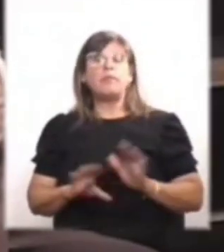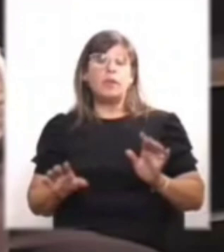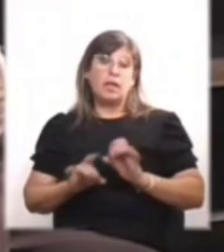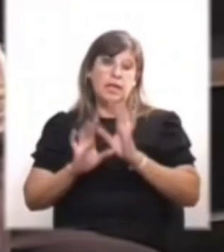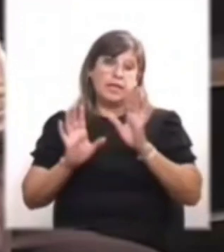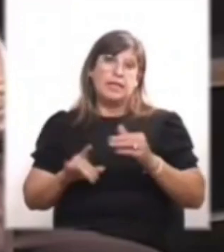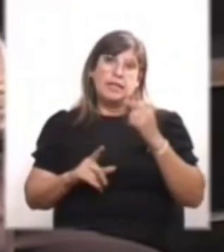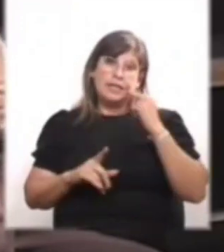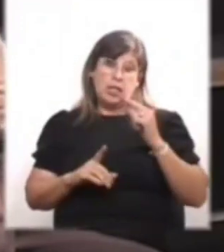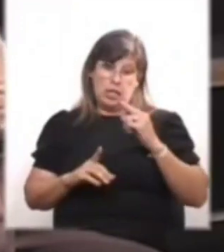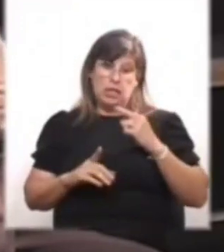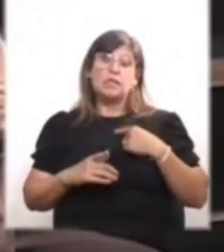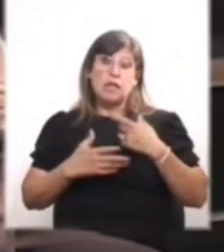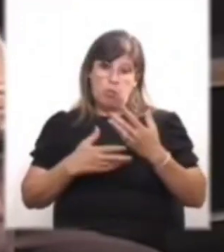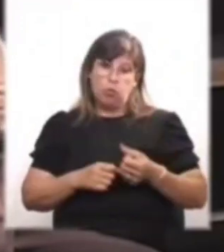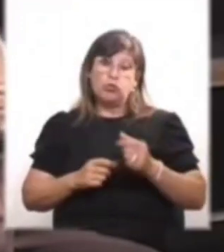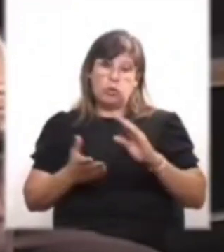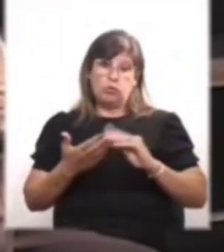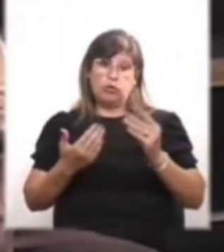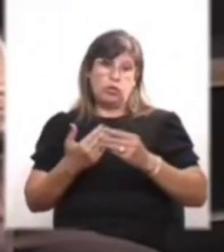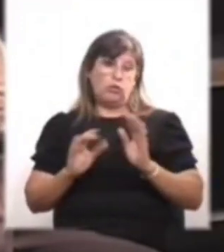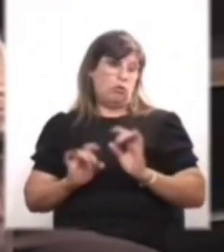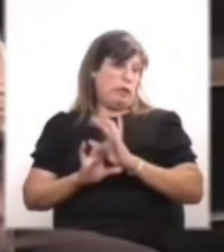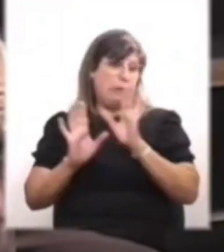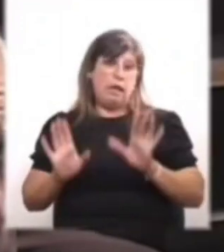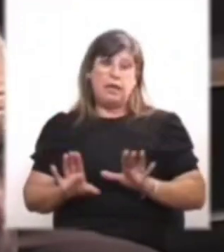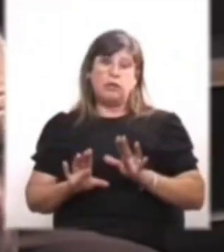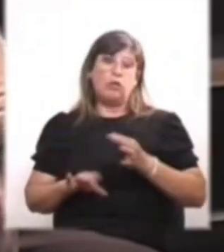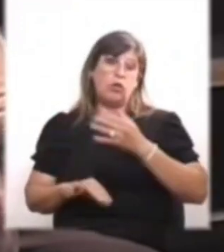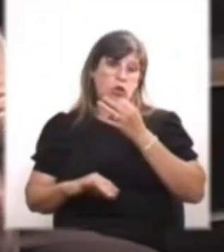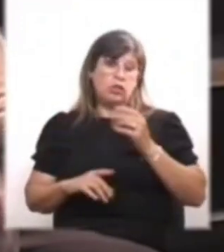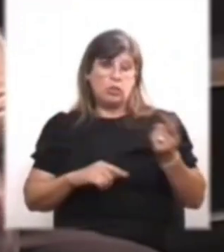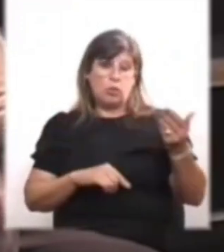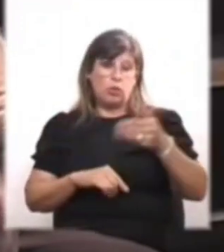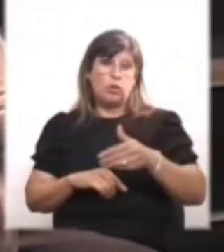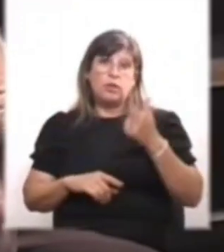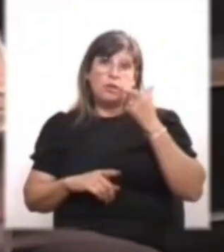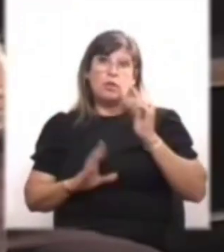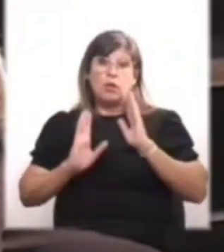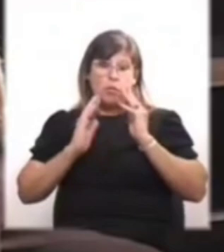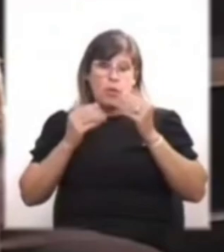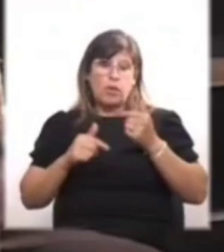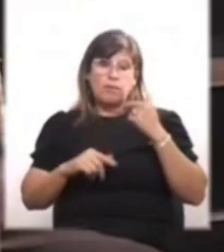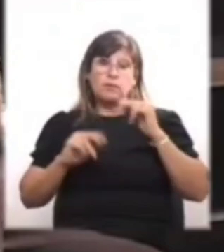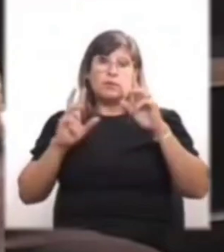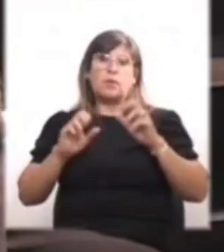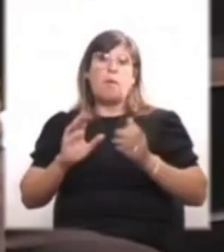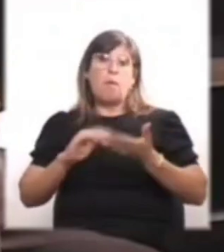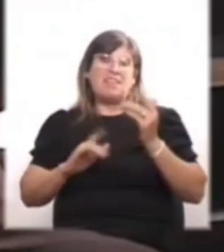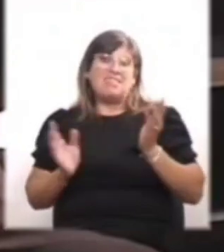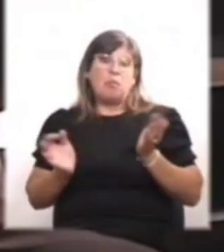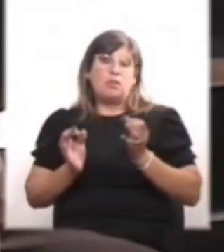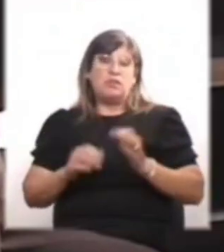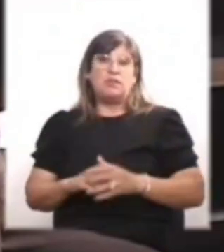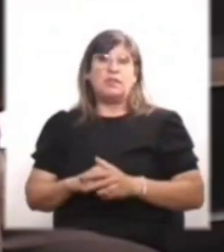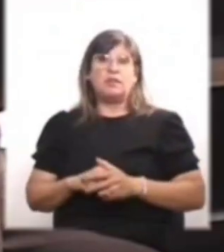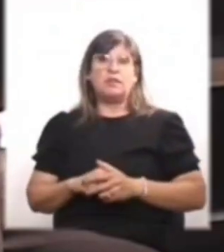Claramente él está a favor del proyecto, y lo dice en su comparecencia. Me voy a enfocar en las cuestiones más